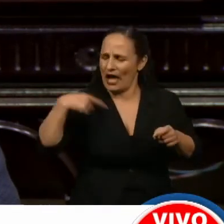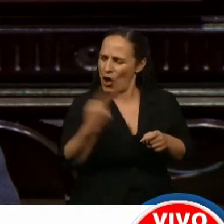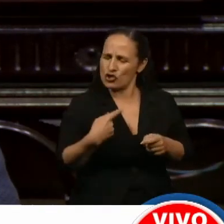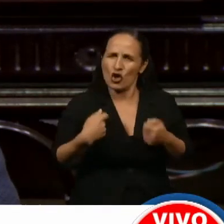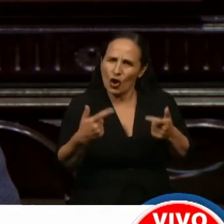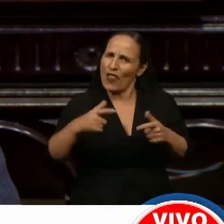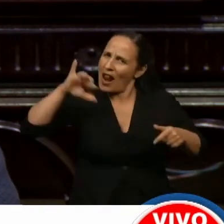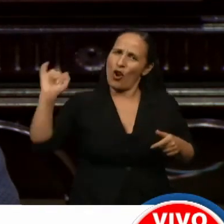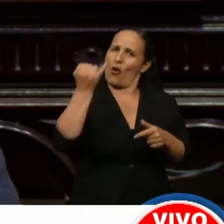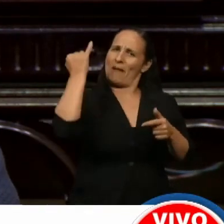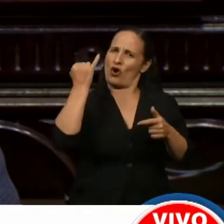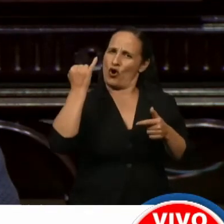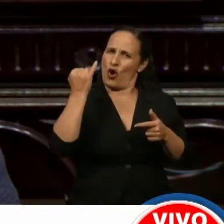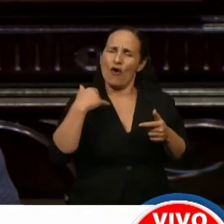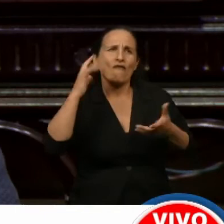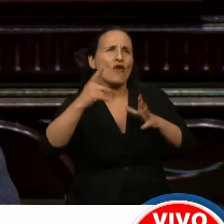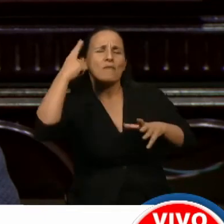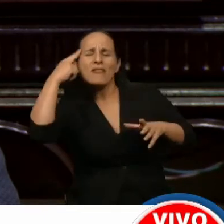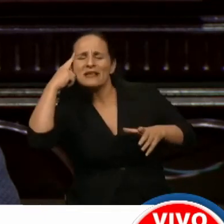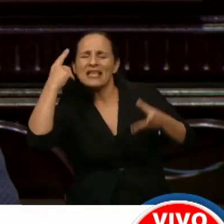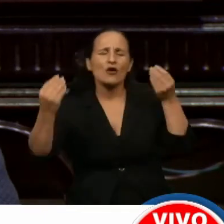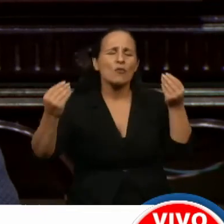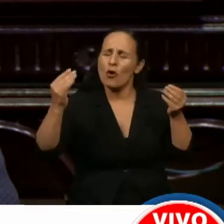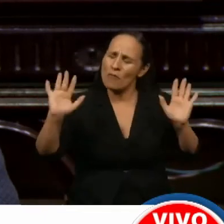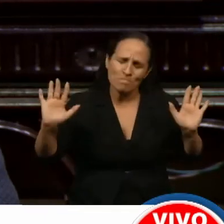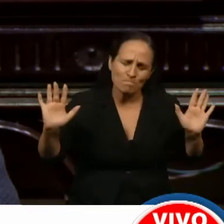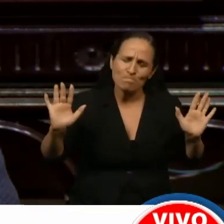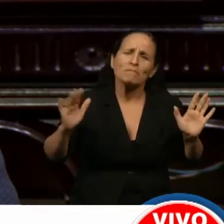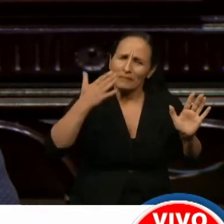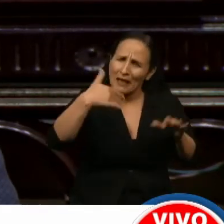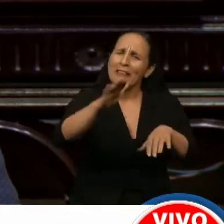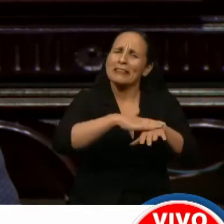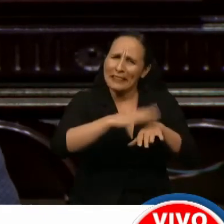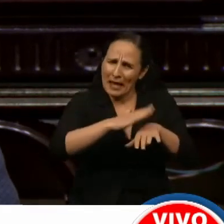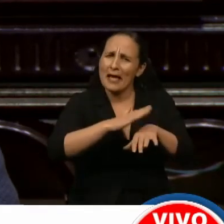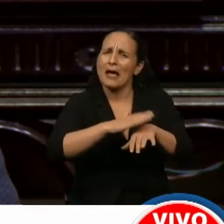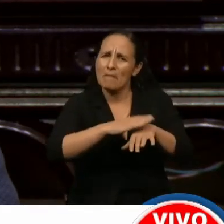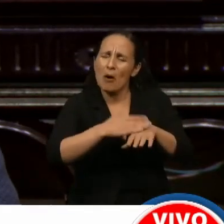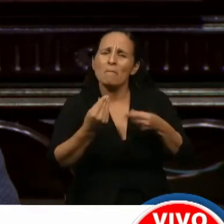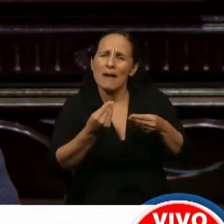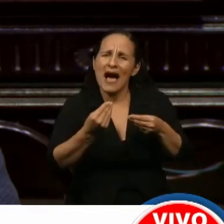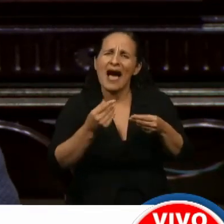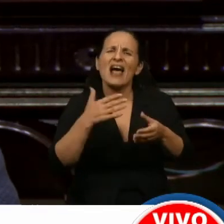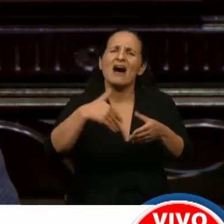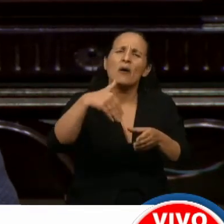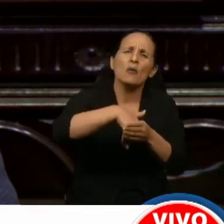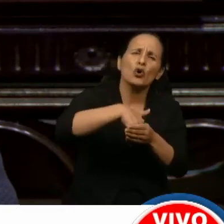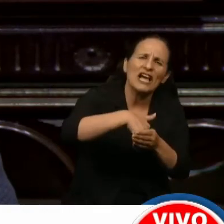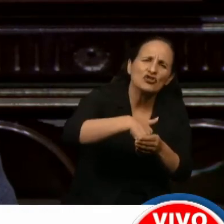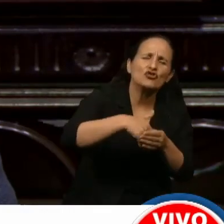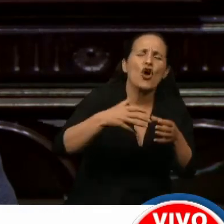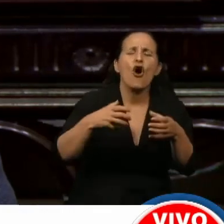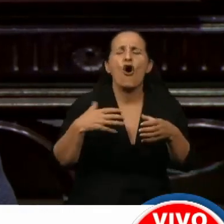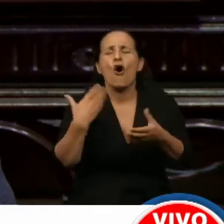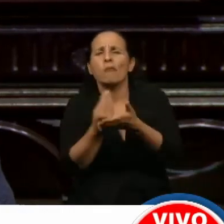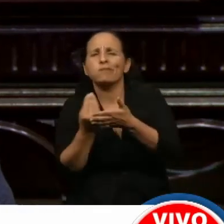nosotros y nosotras, pensemos como pensemos, y después habrá tiempo obviamente para dirimir las cuestiones electorales y las representaciones